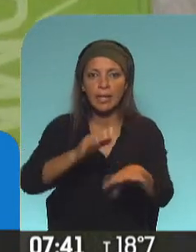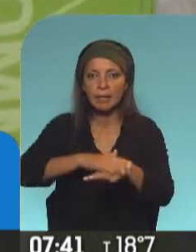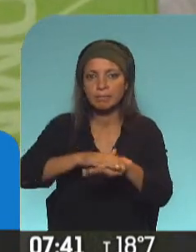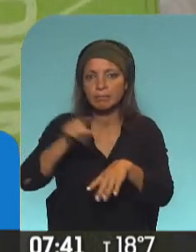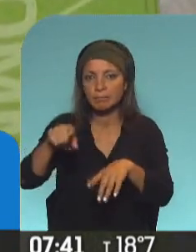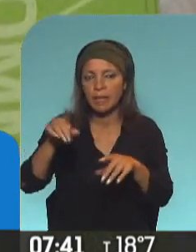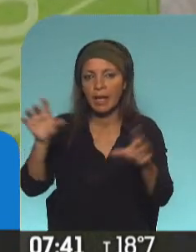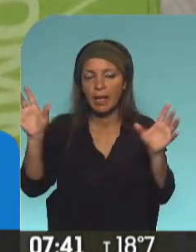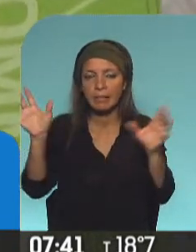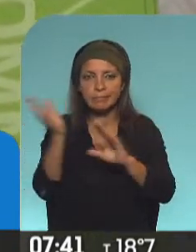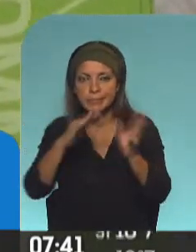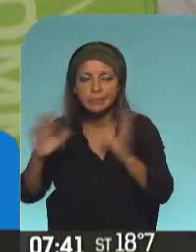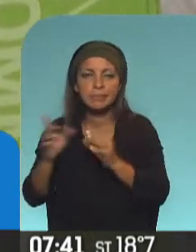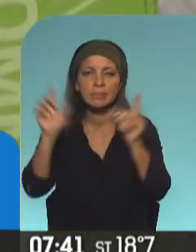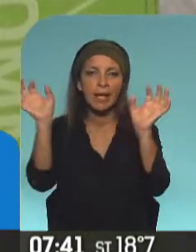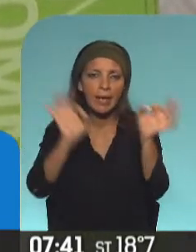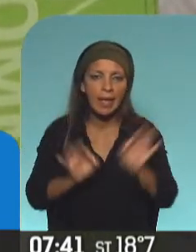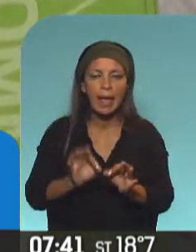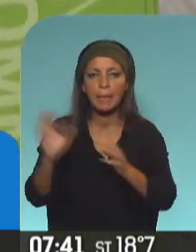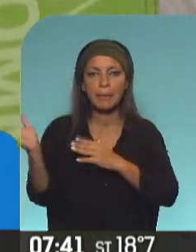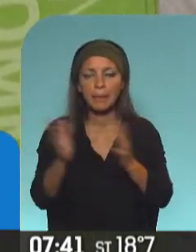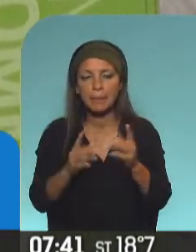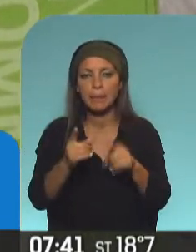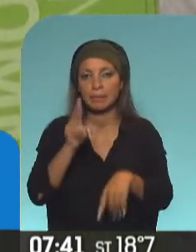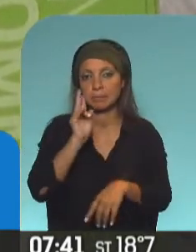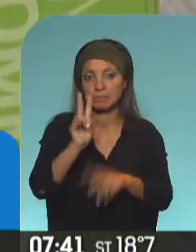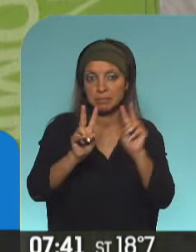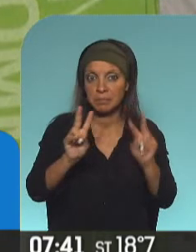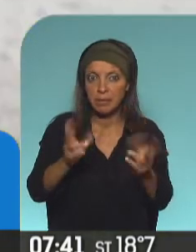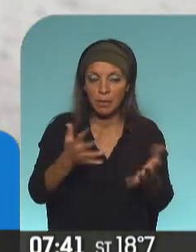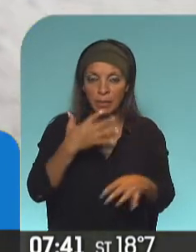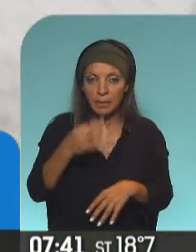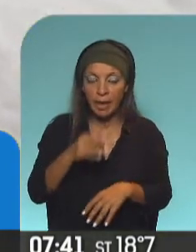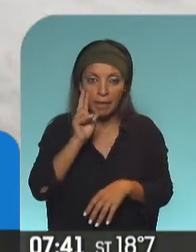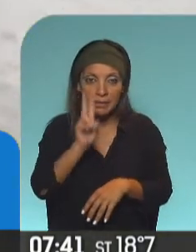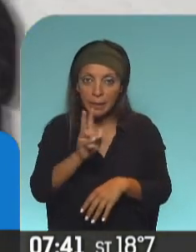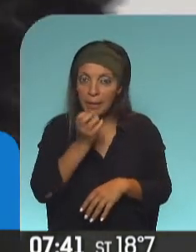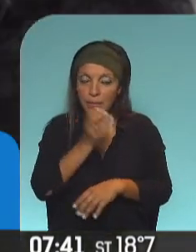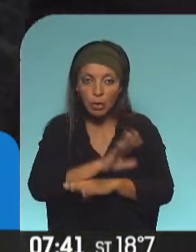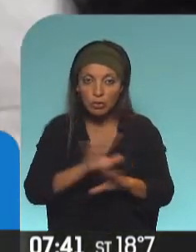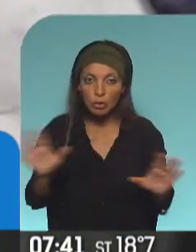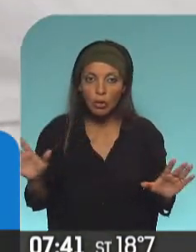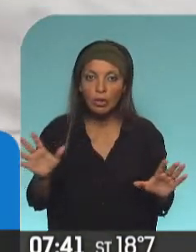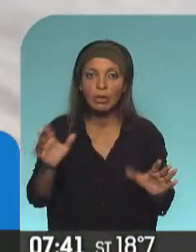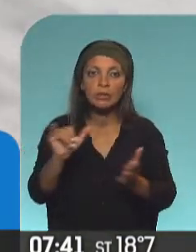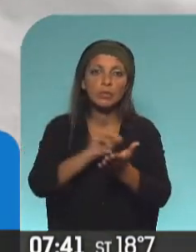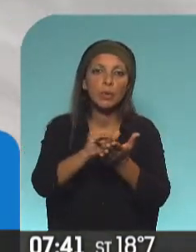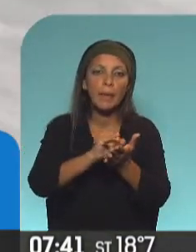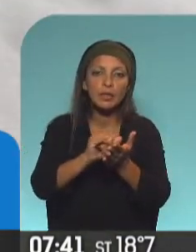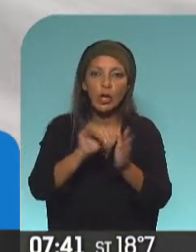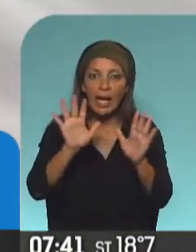este temporal de nieve que... Como vemos, las imágenes son hermosas, Pablo. Nueva York,